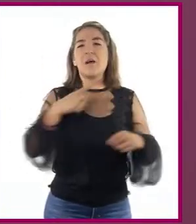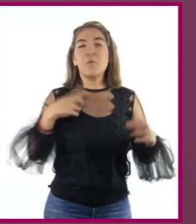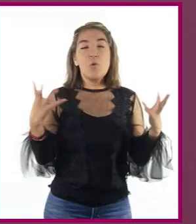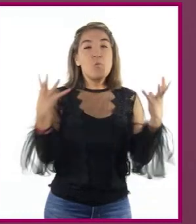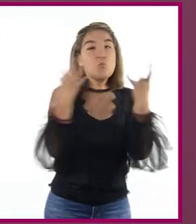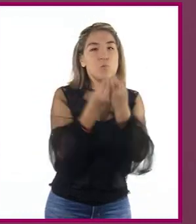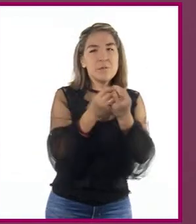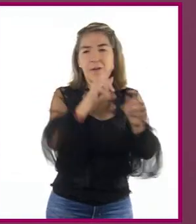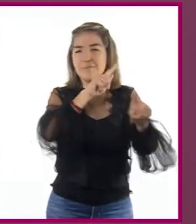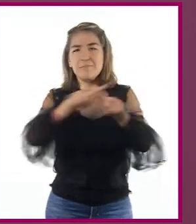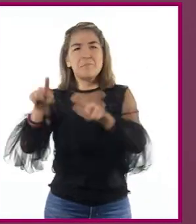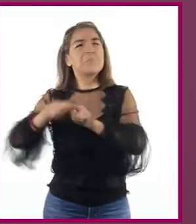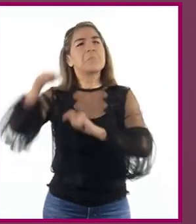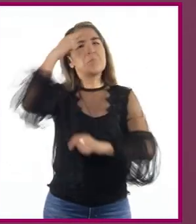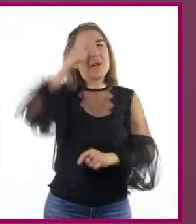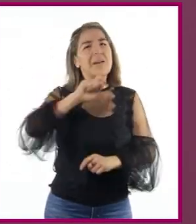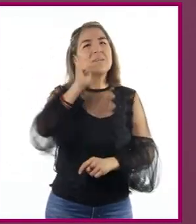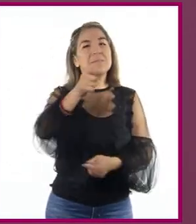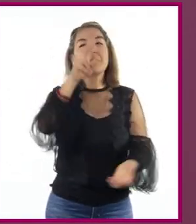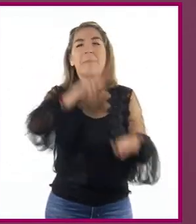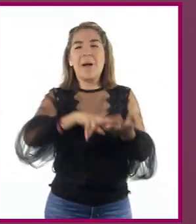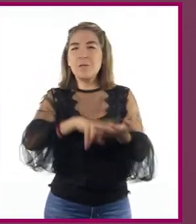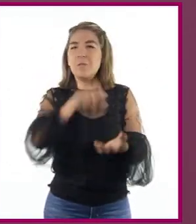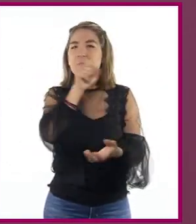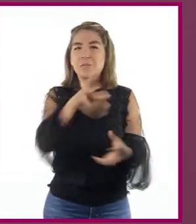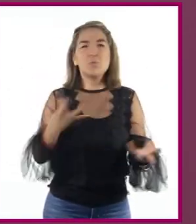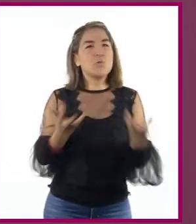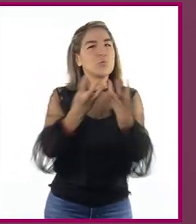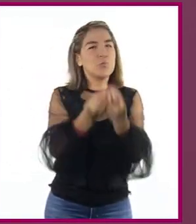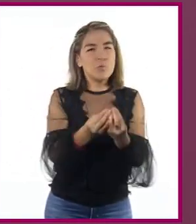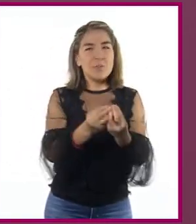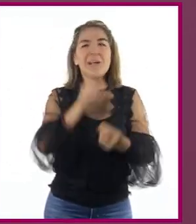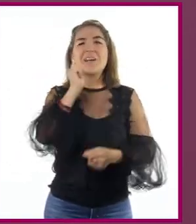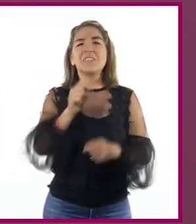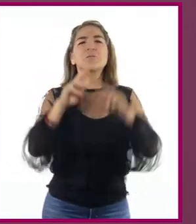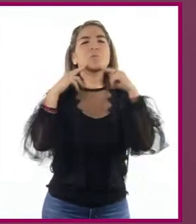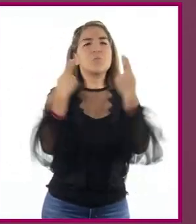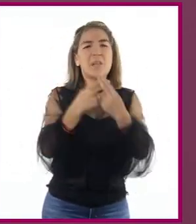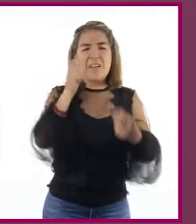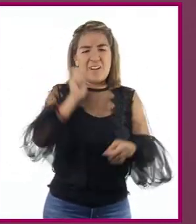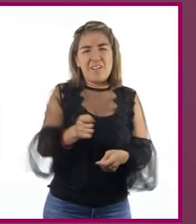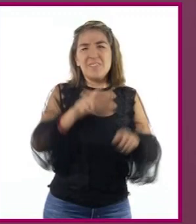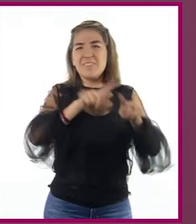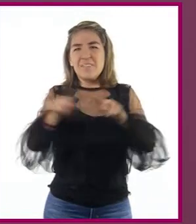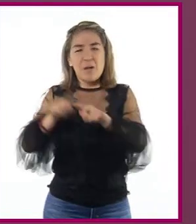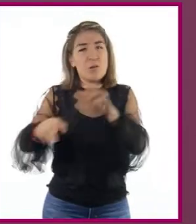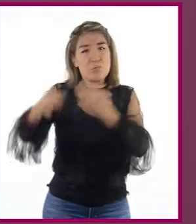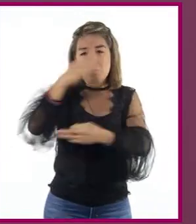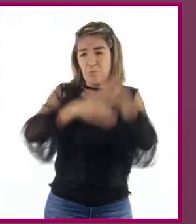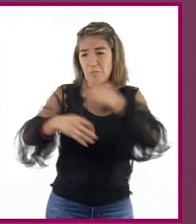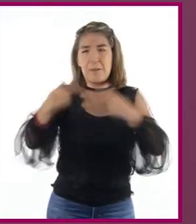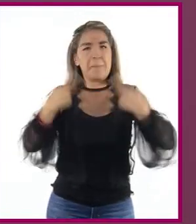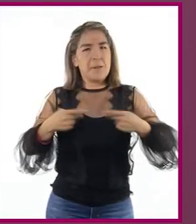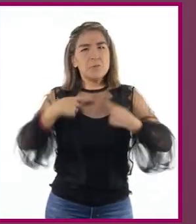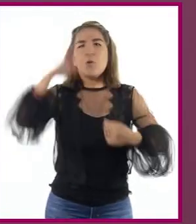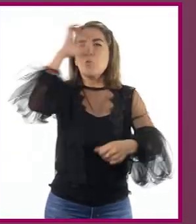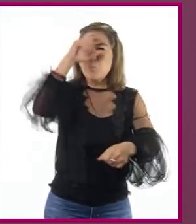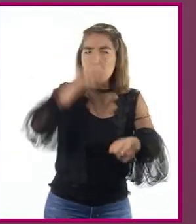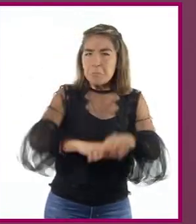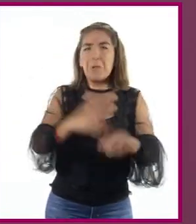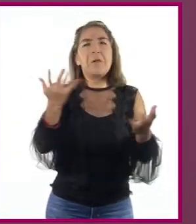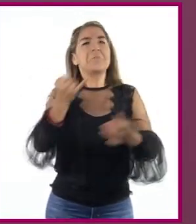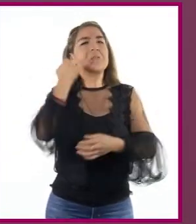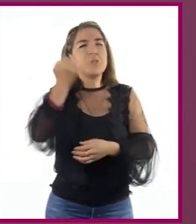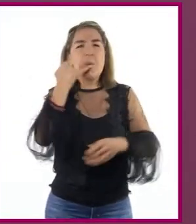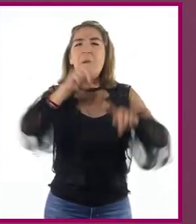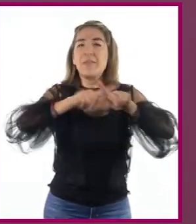para explicar sus valores. Estar unido en la diversidad quiere decir que las personas pueden tener culturas o idiomas